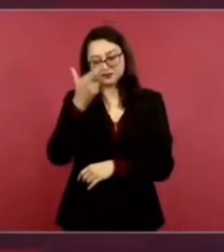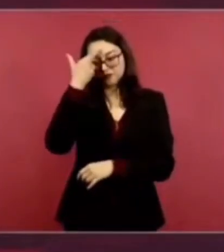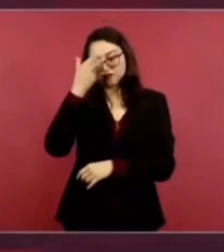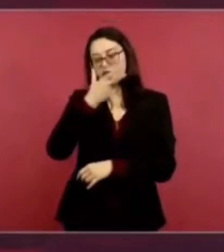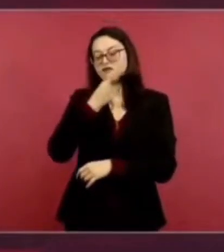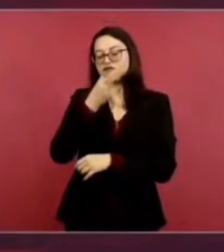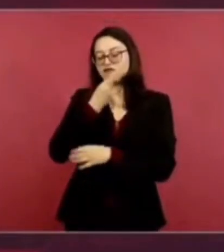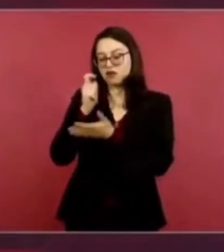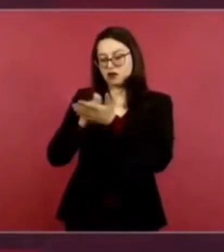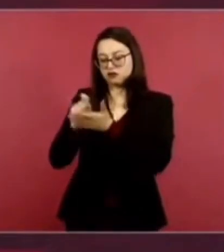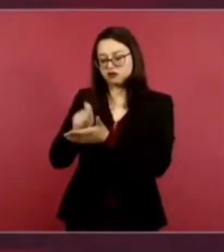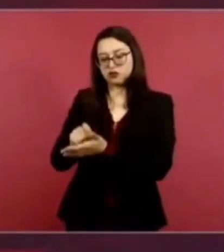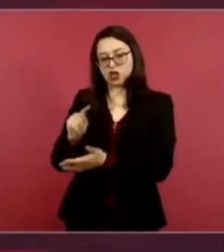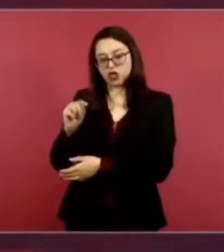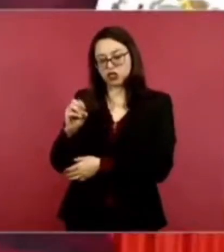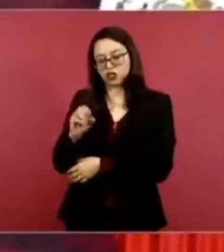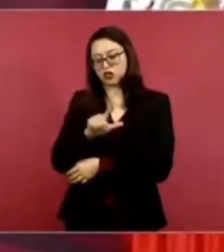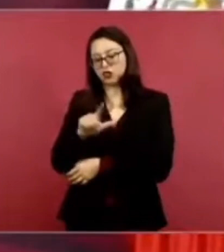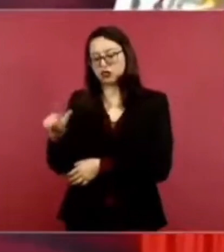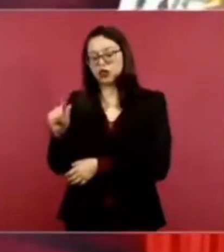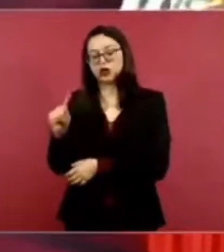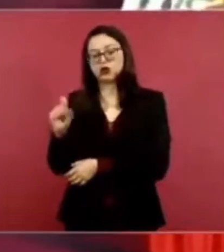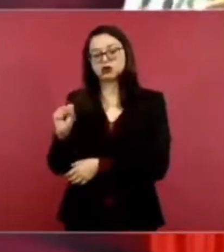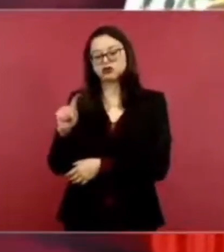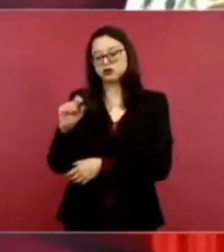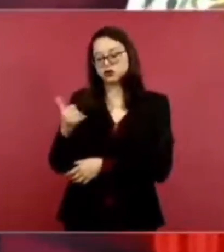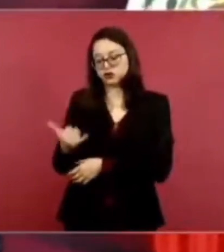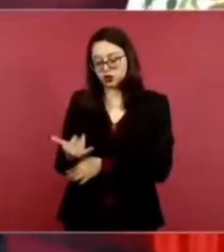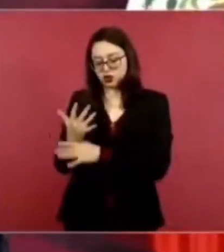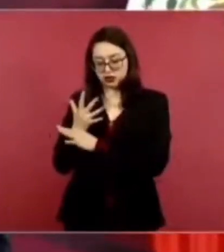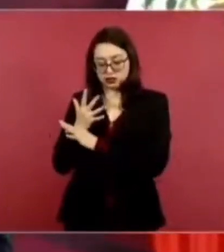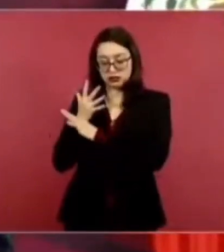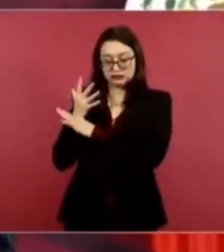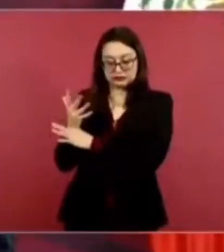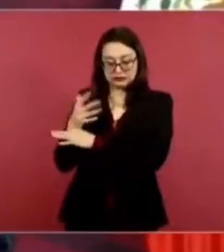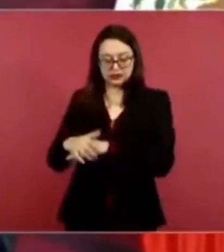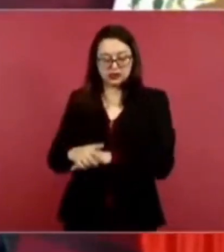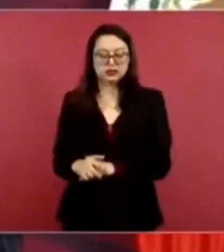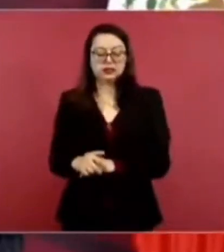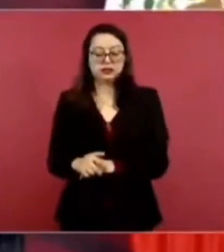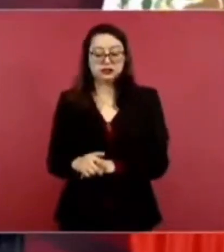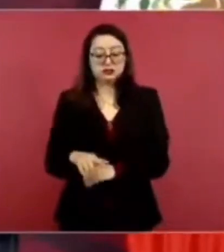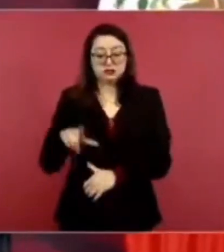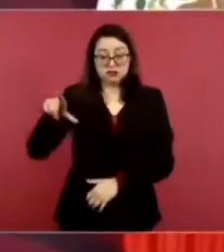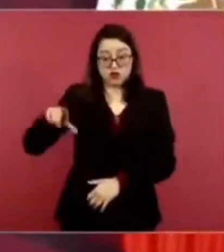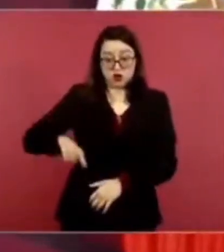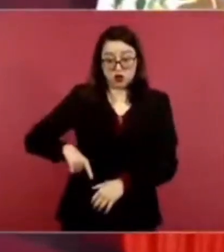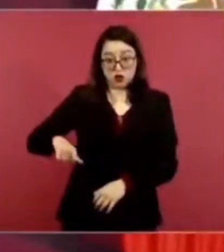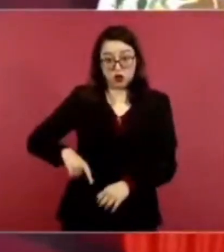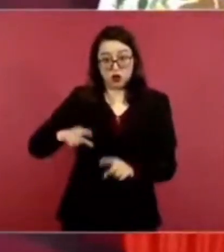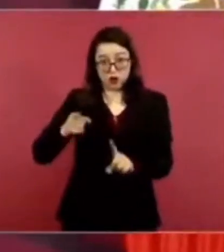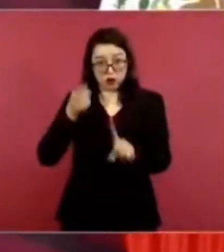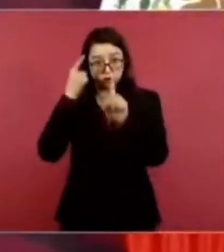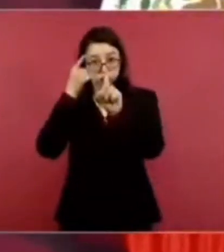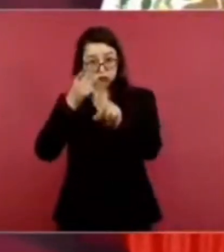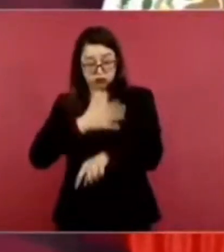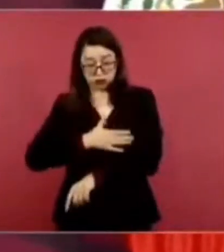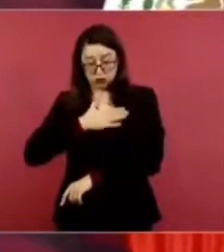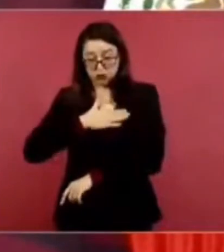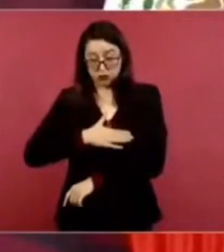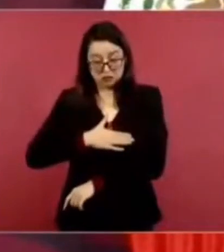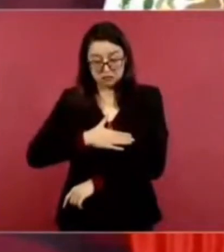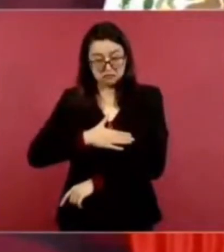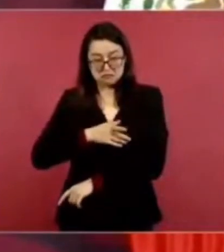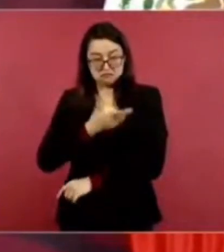tolstoy que un gobierno que no Procura la justicia no es más que una banda de